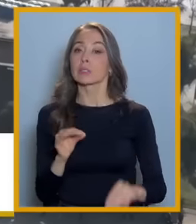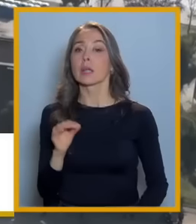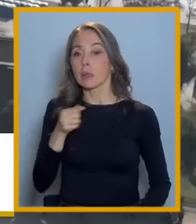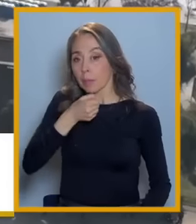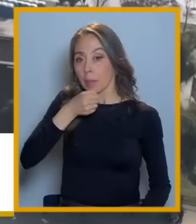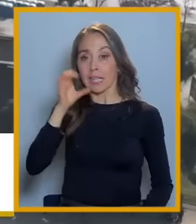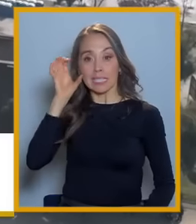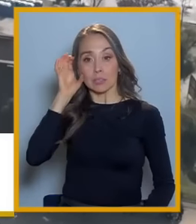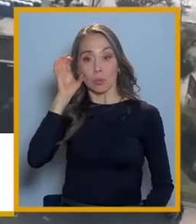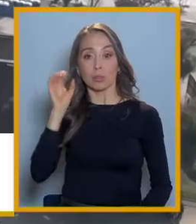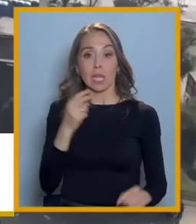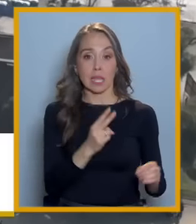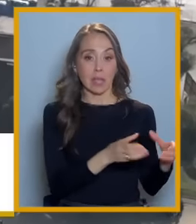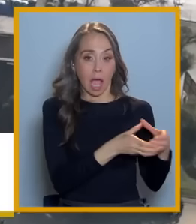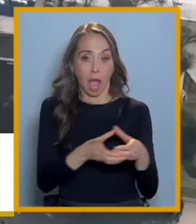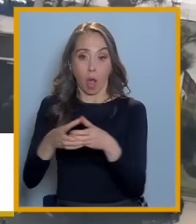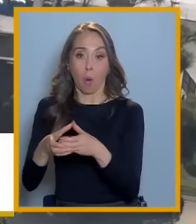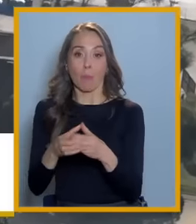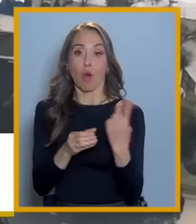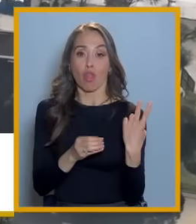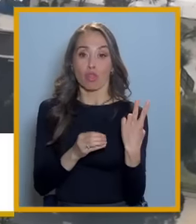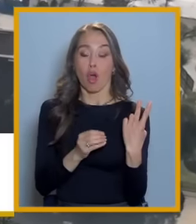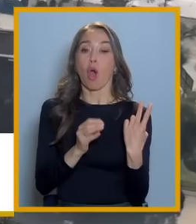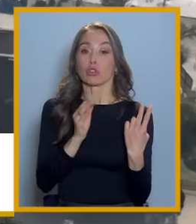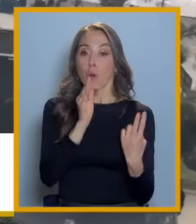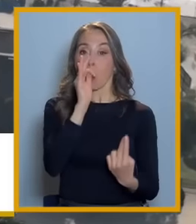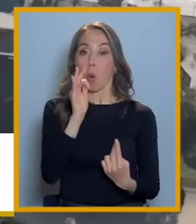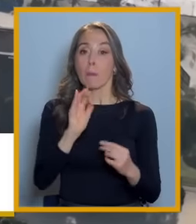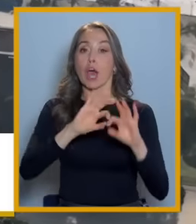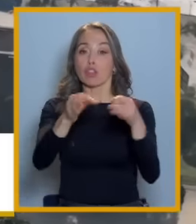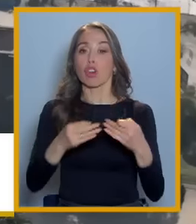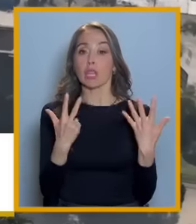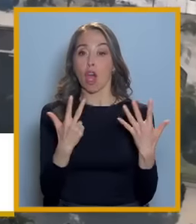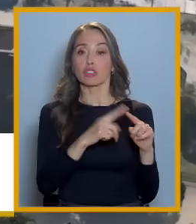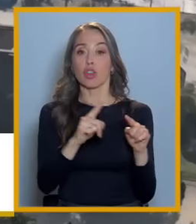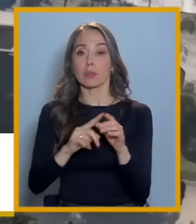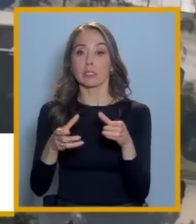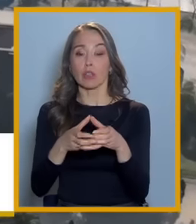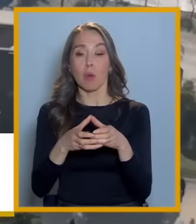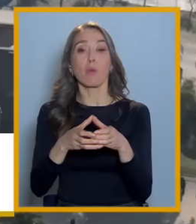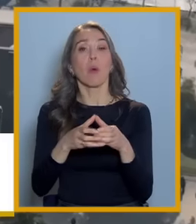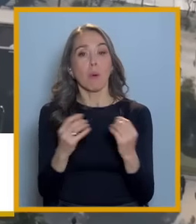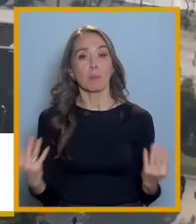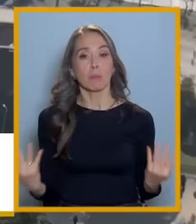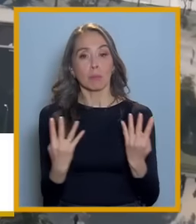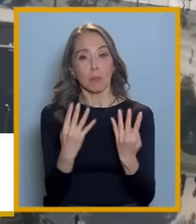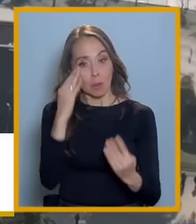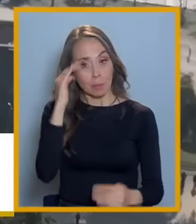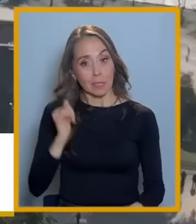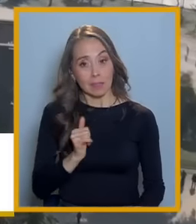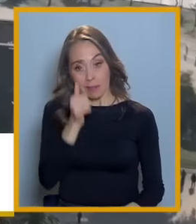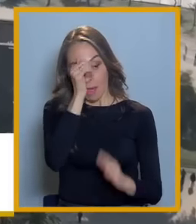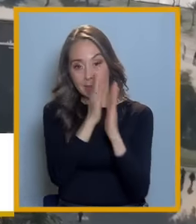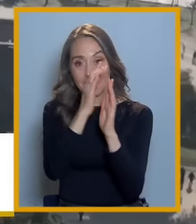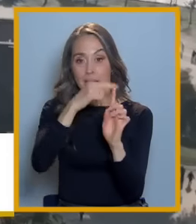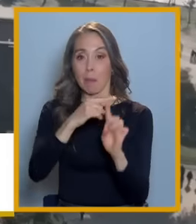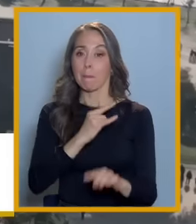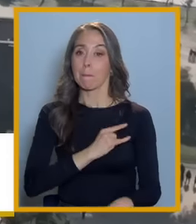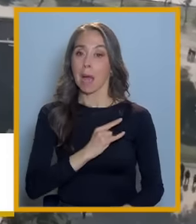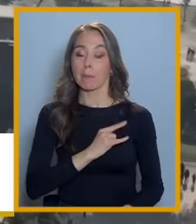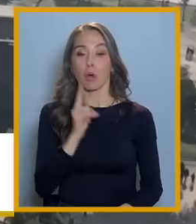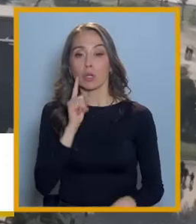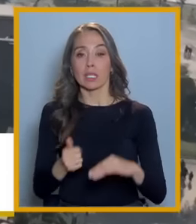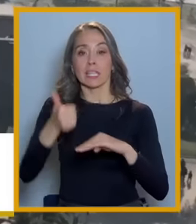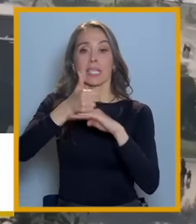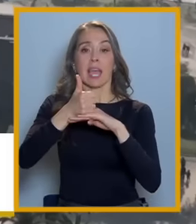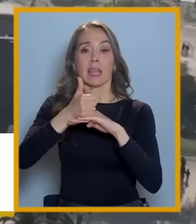Escuchábamos los primeros 2 juramentos de los 8 que hoy harán los diversos batallones aquí en el Templo Votivo de Maipú, en esta ceremonia que está siendo encabezada